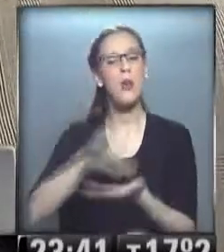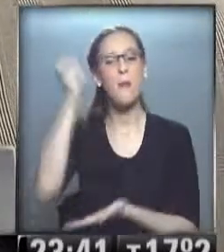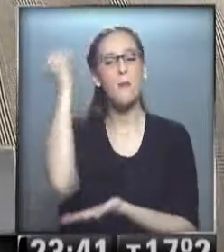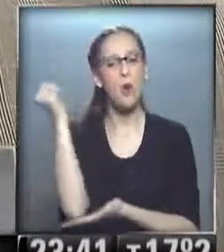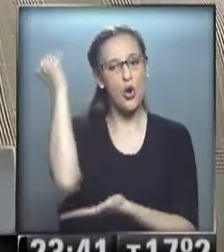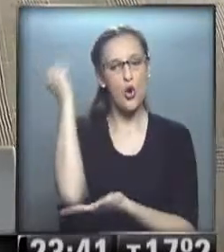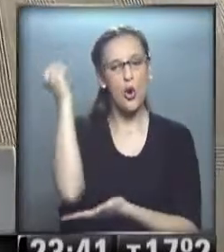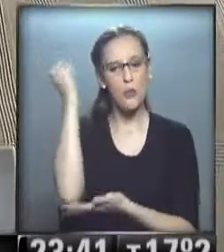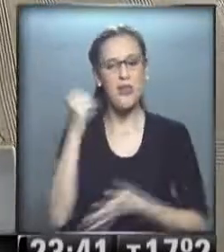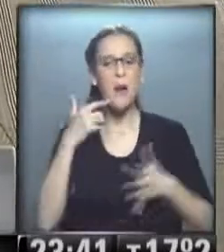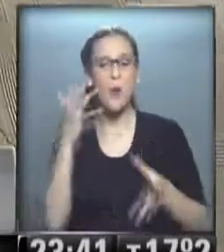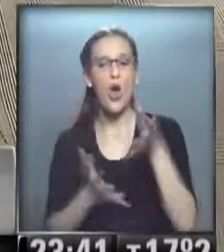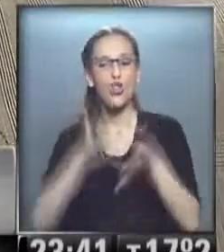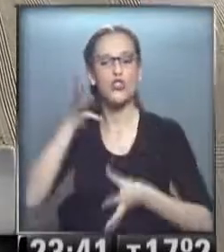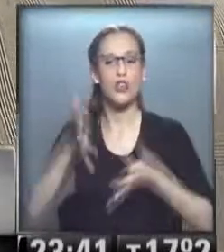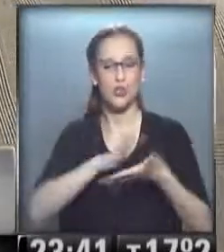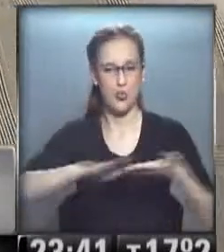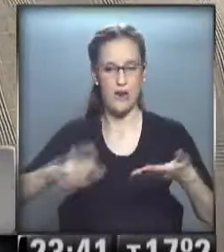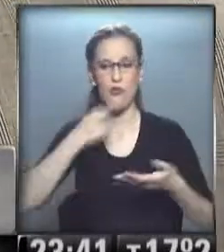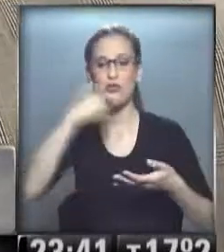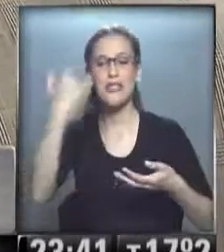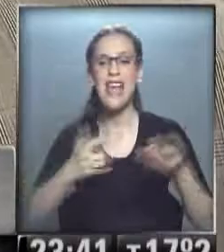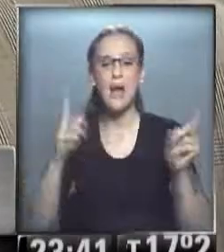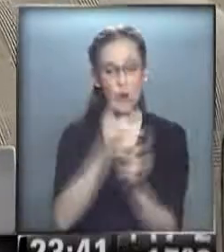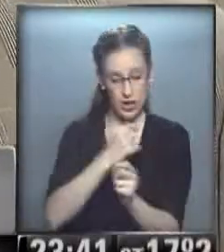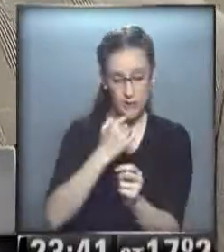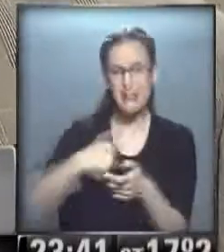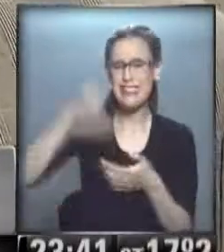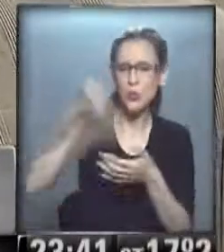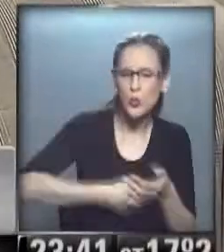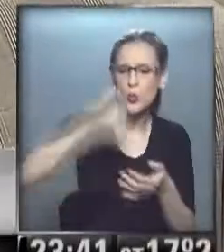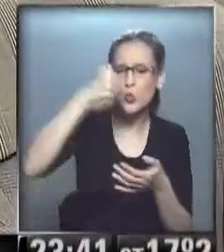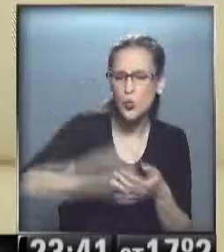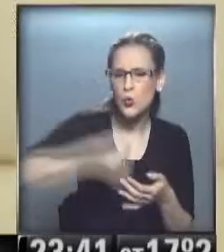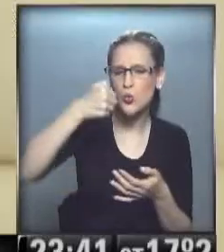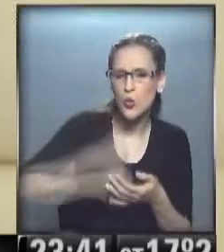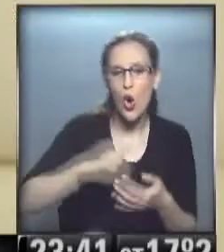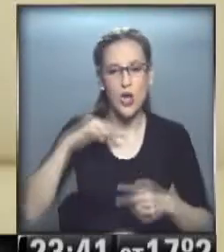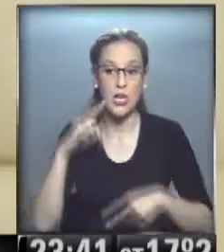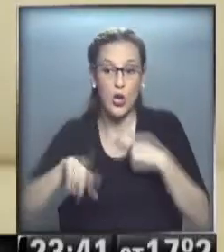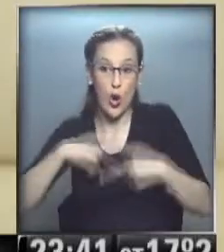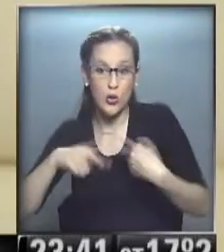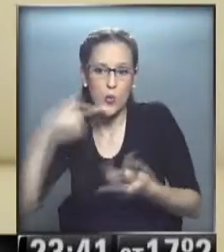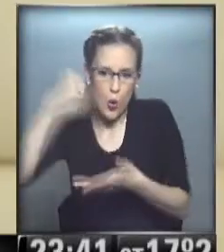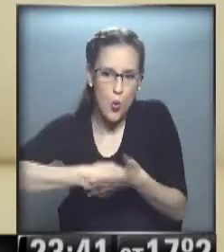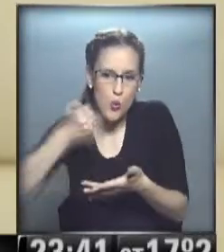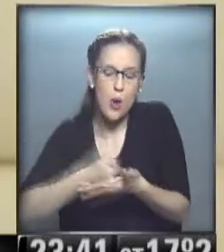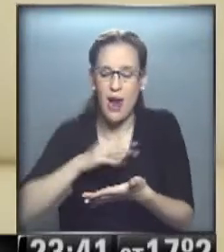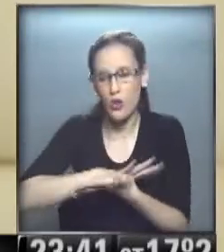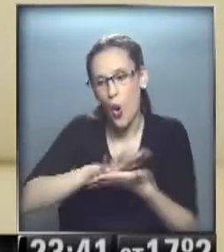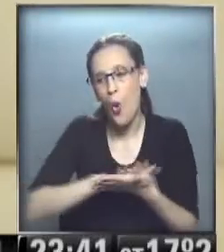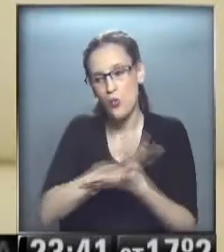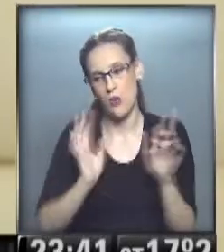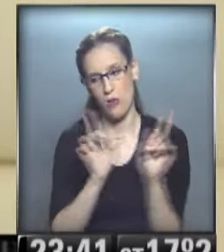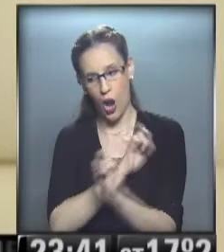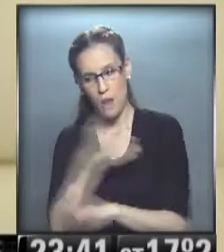Si hay un problema, voy un paso adelante y empiezo a resolver iniciativas. A mí me parece que la